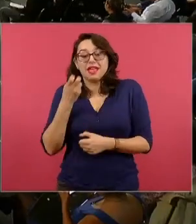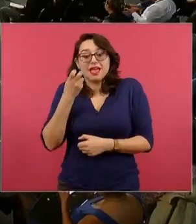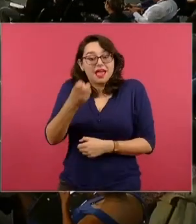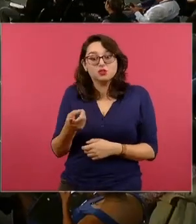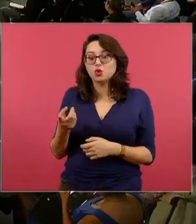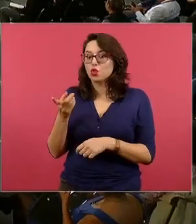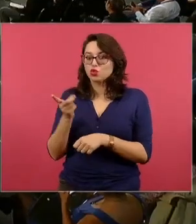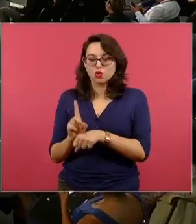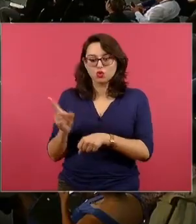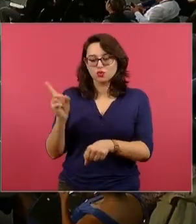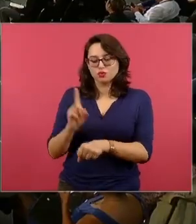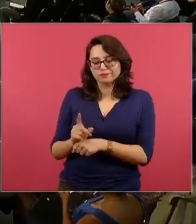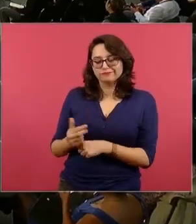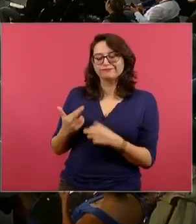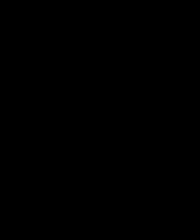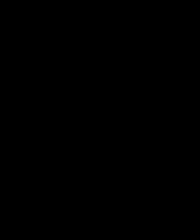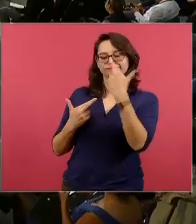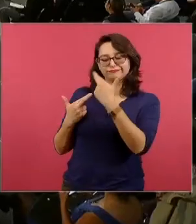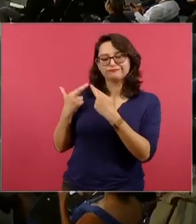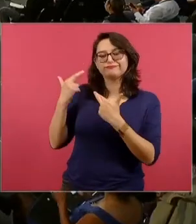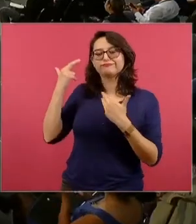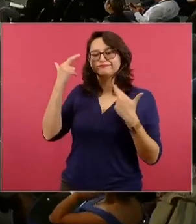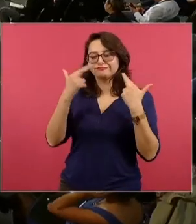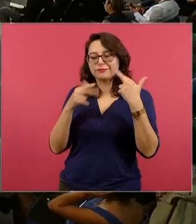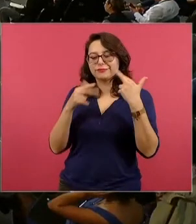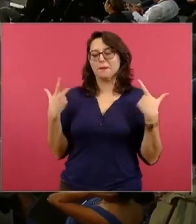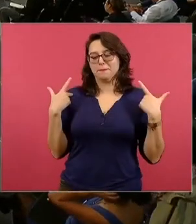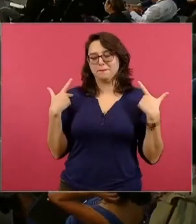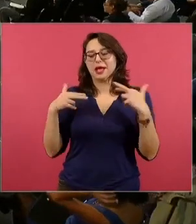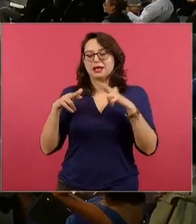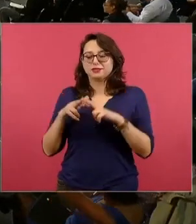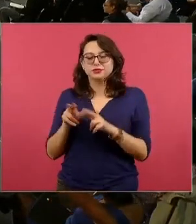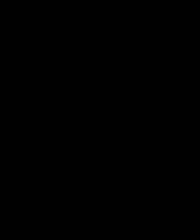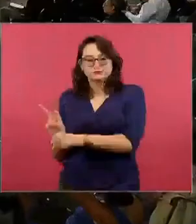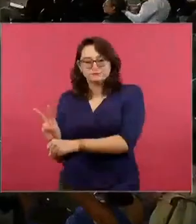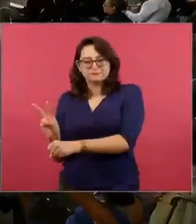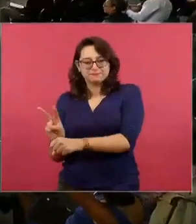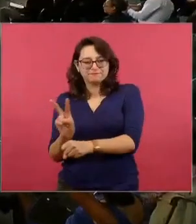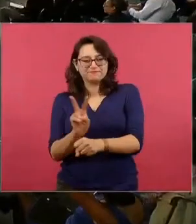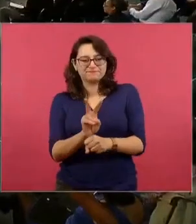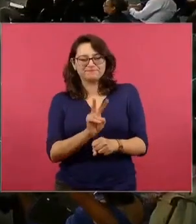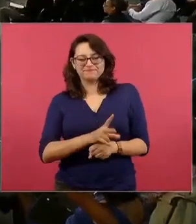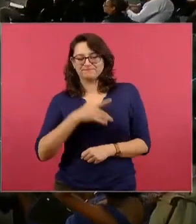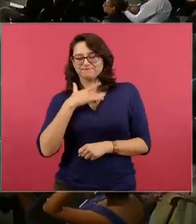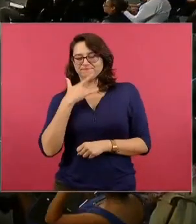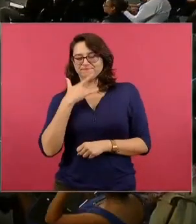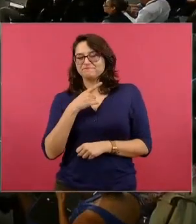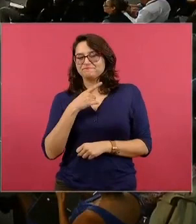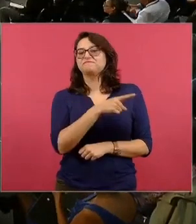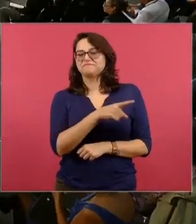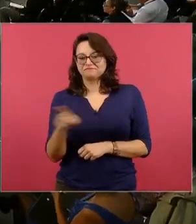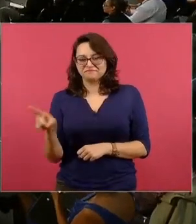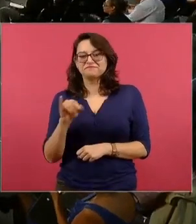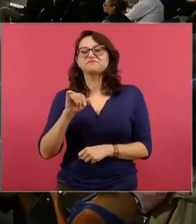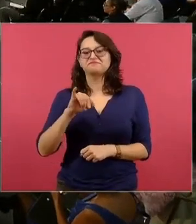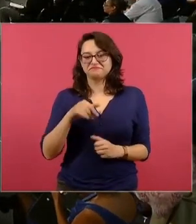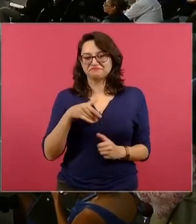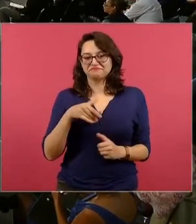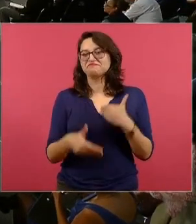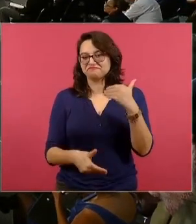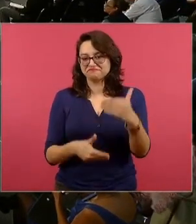el docente, al ir percibiendo cómo va avanzando su grupo, va devolviéndole al